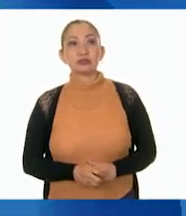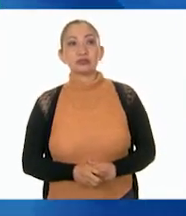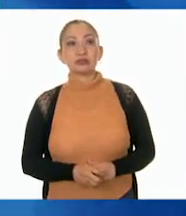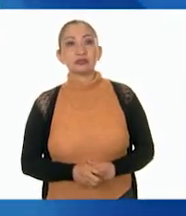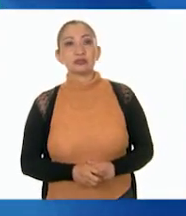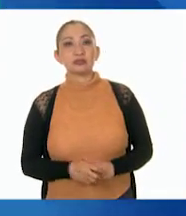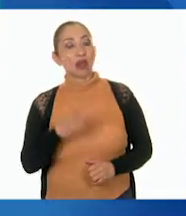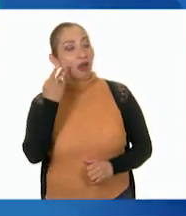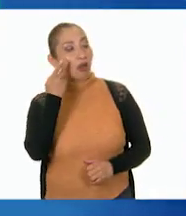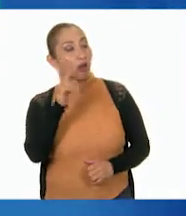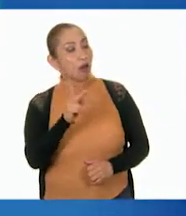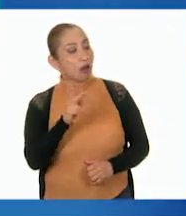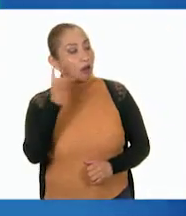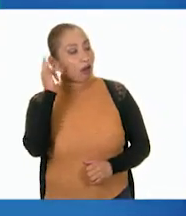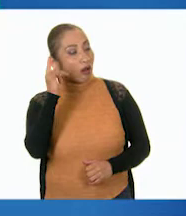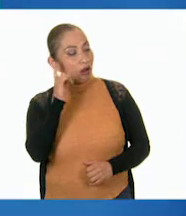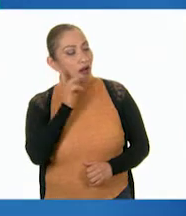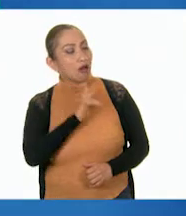propones?